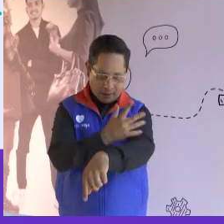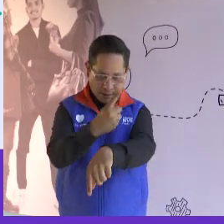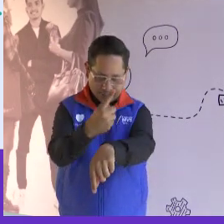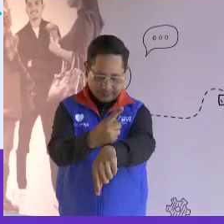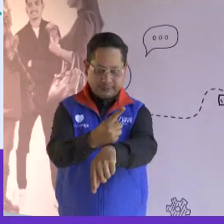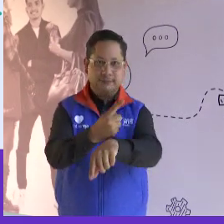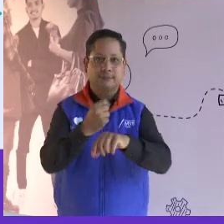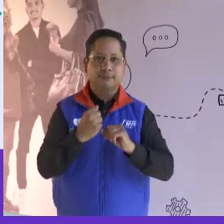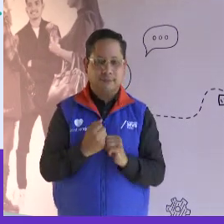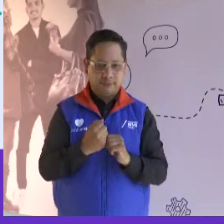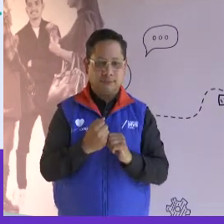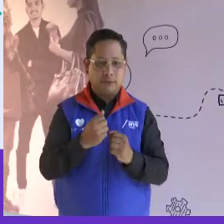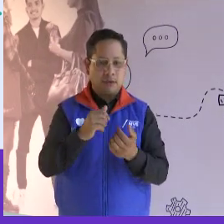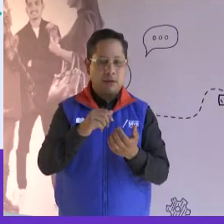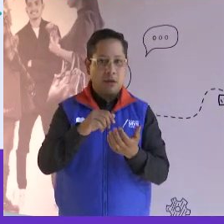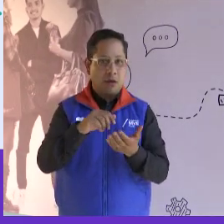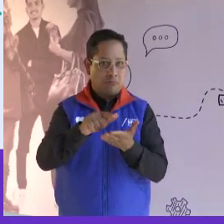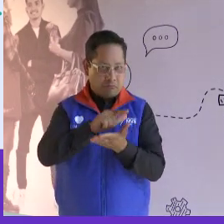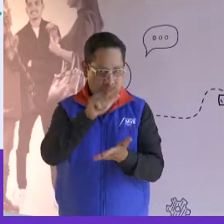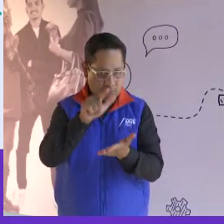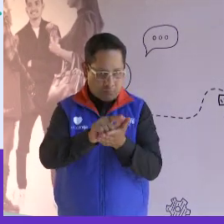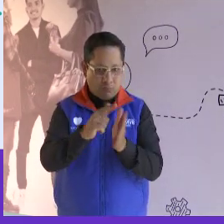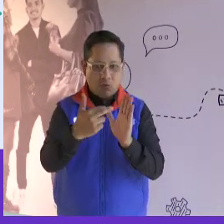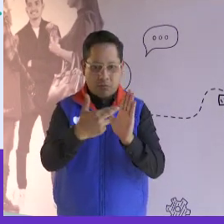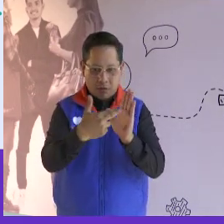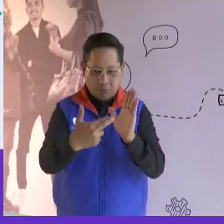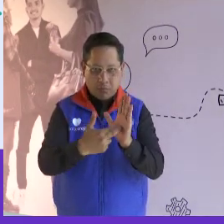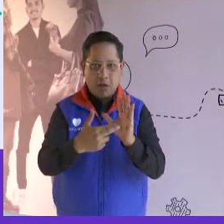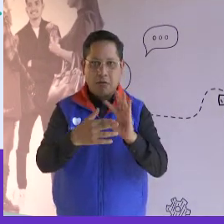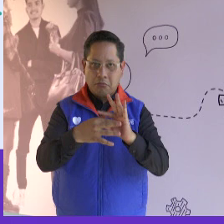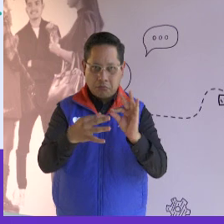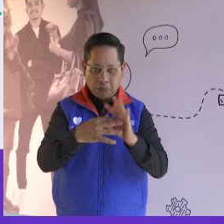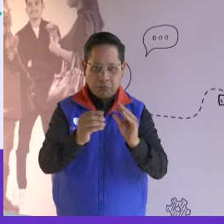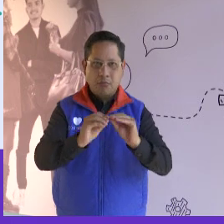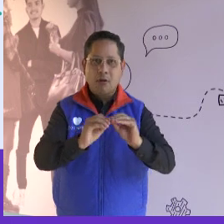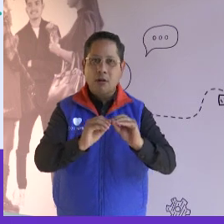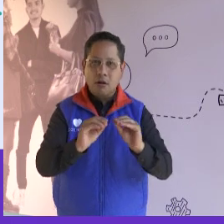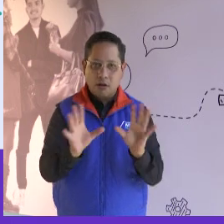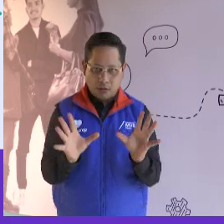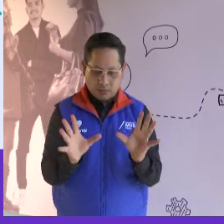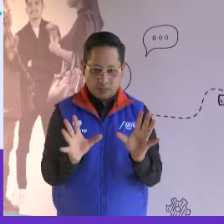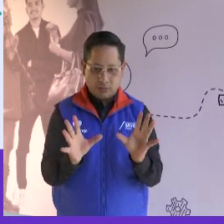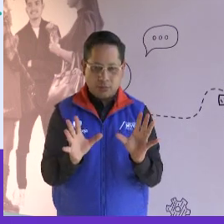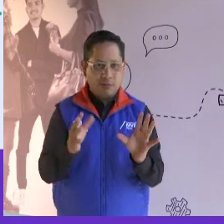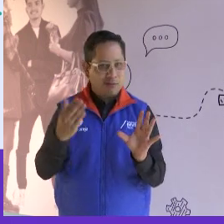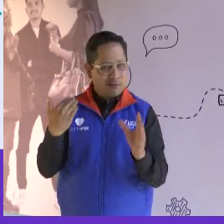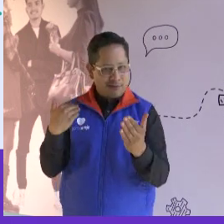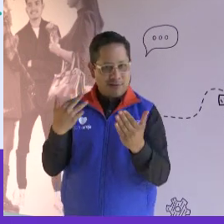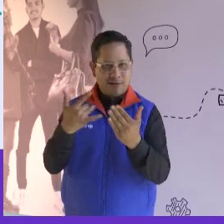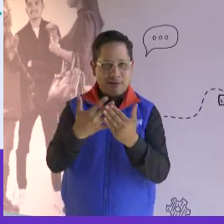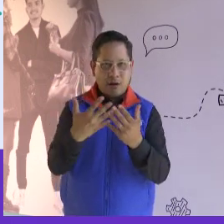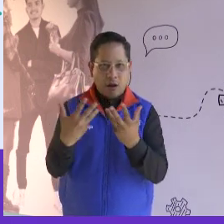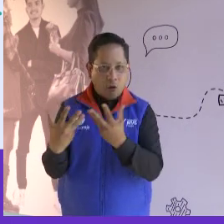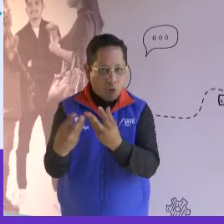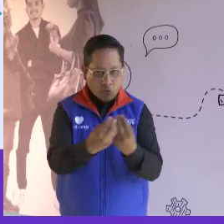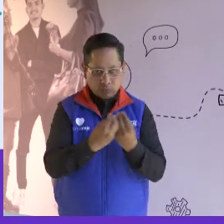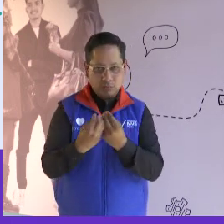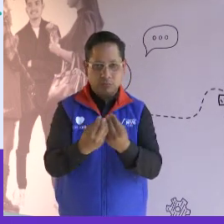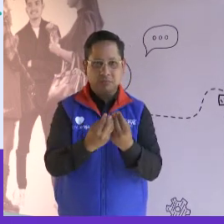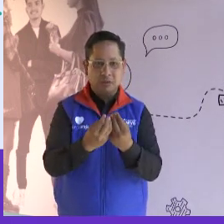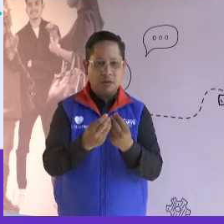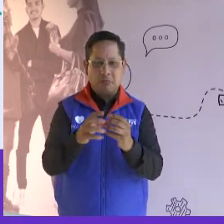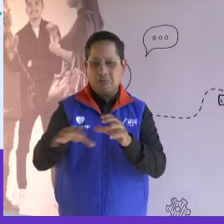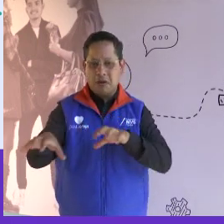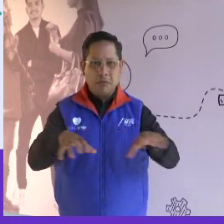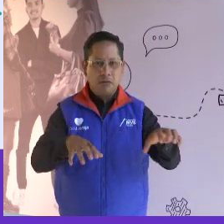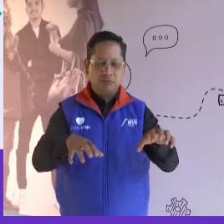claridad de reglas de operación. O sea, sí creo que trae muchas más ventajas por todo lo que se dijo, trabajar en colectivo que trabajar individual.